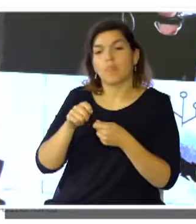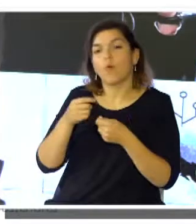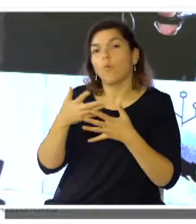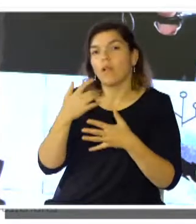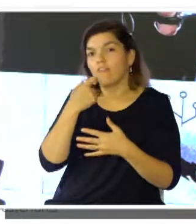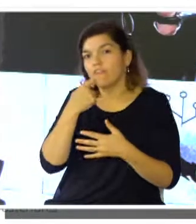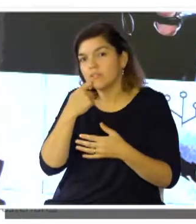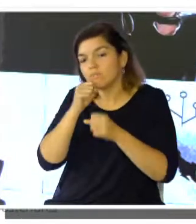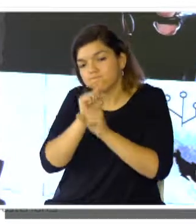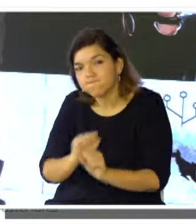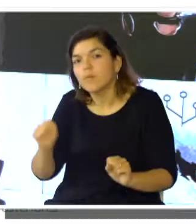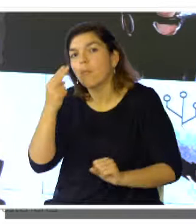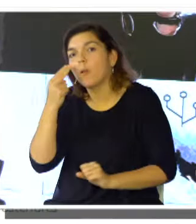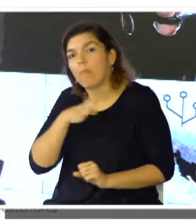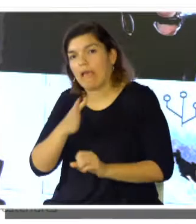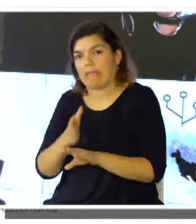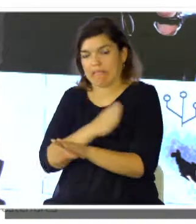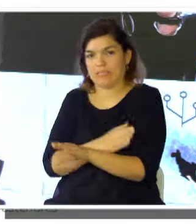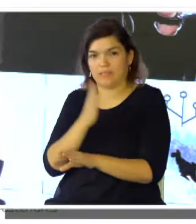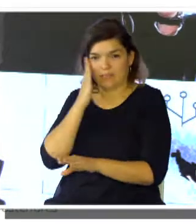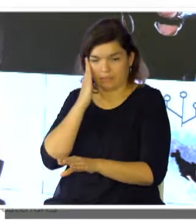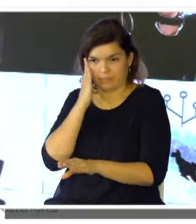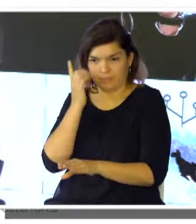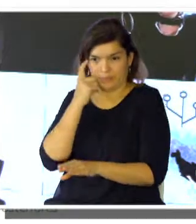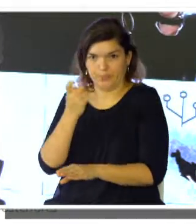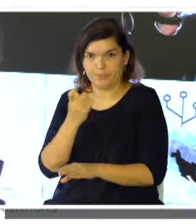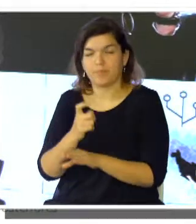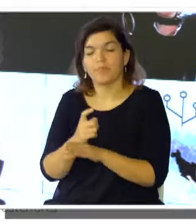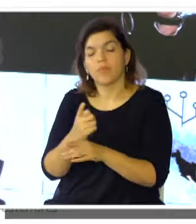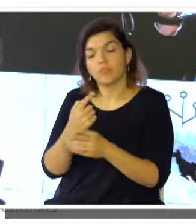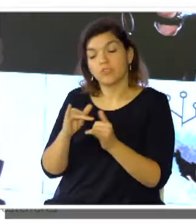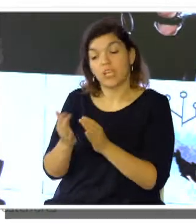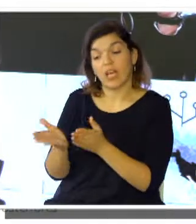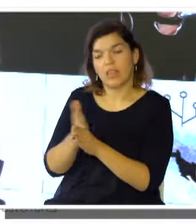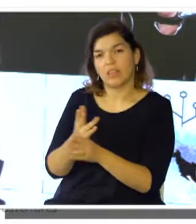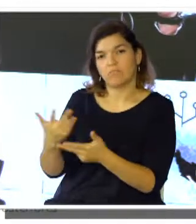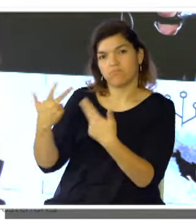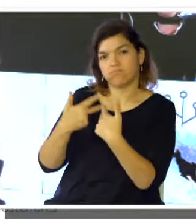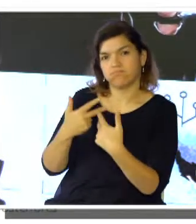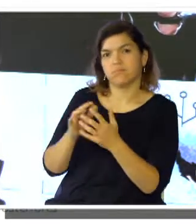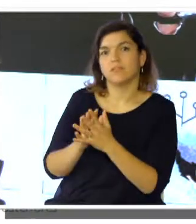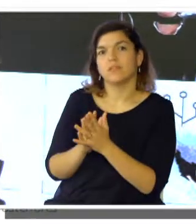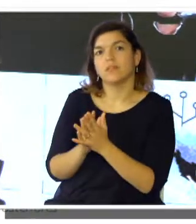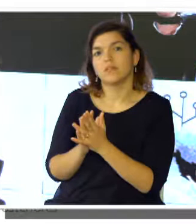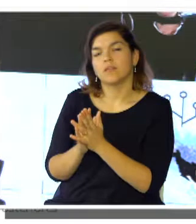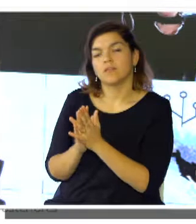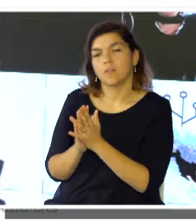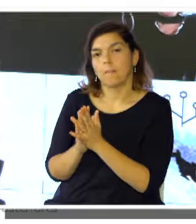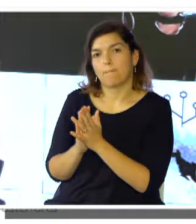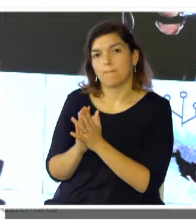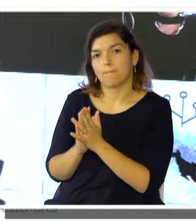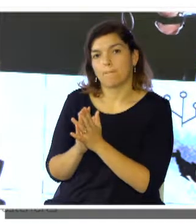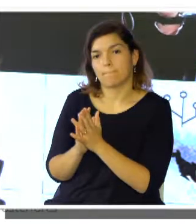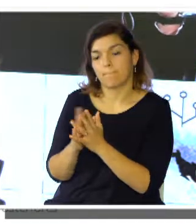son los posibles problemas que puede tener como habían dicho en alguna de las